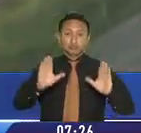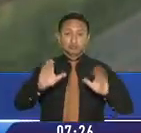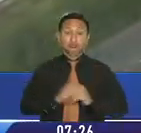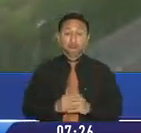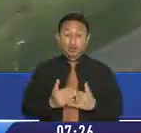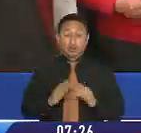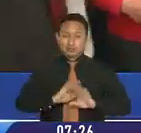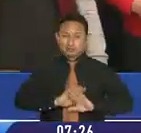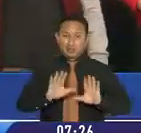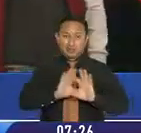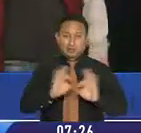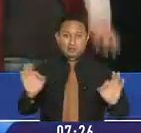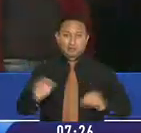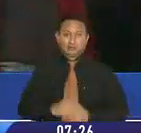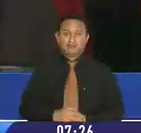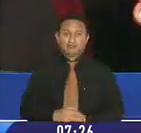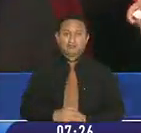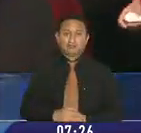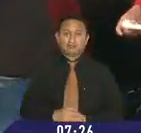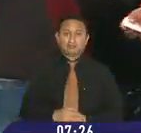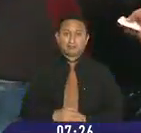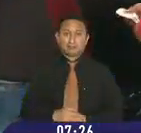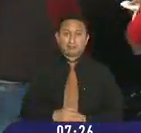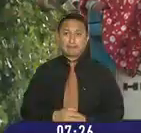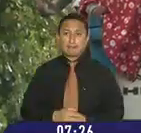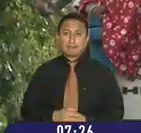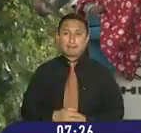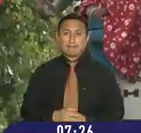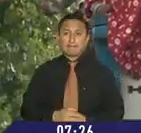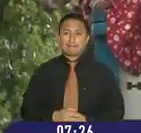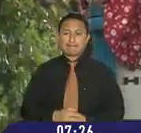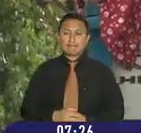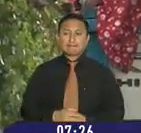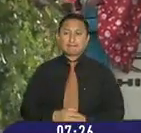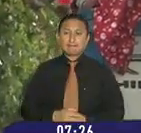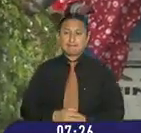están despejados. Chao, que ya se van. Informó Ismenia Solórzano.